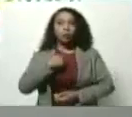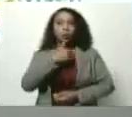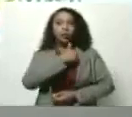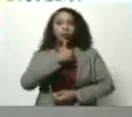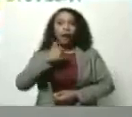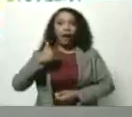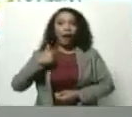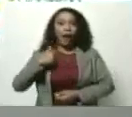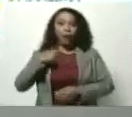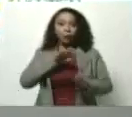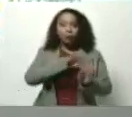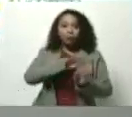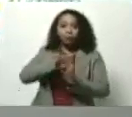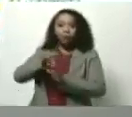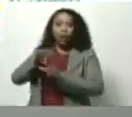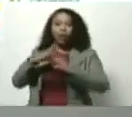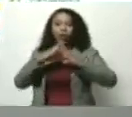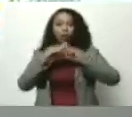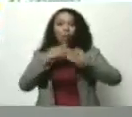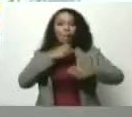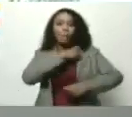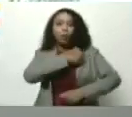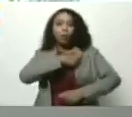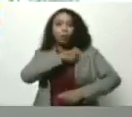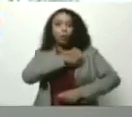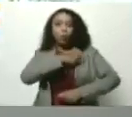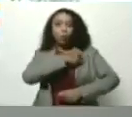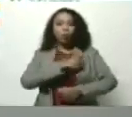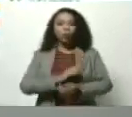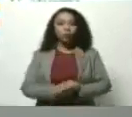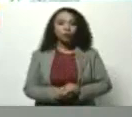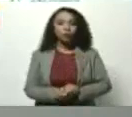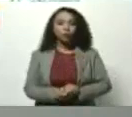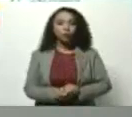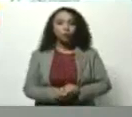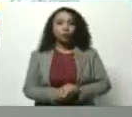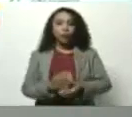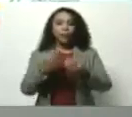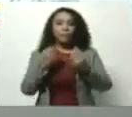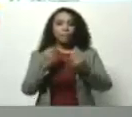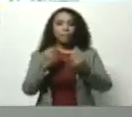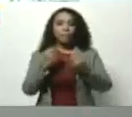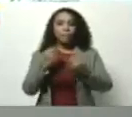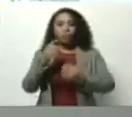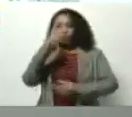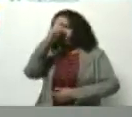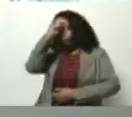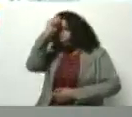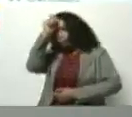apartarme de todos los protocolos para reconocer